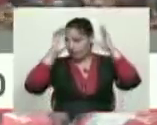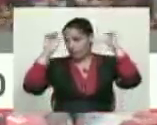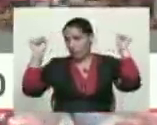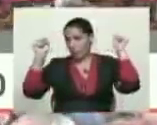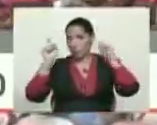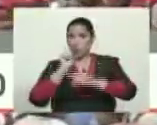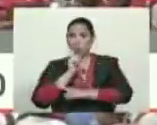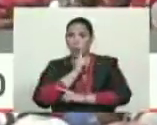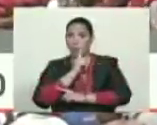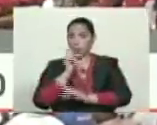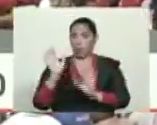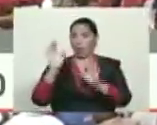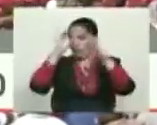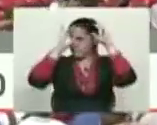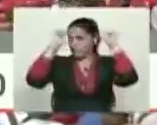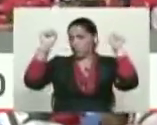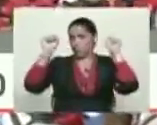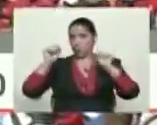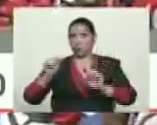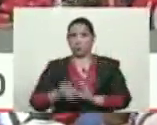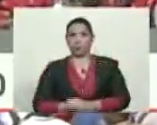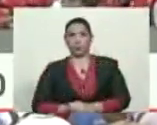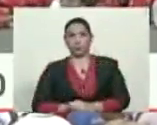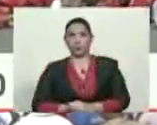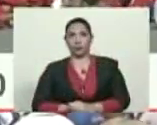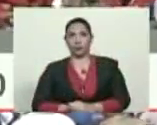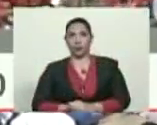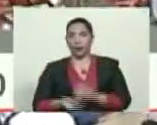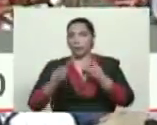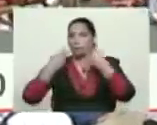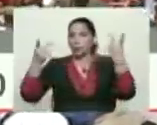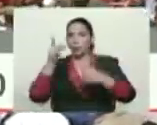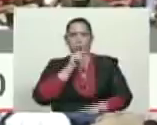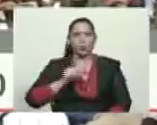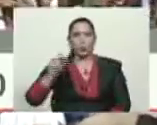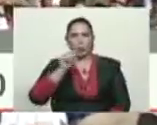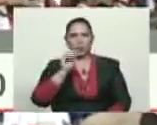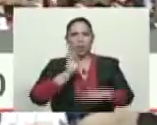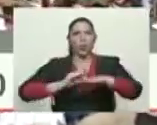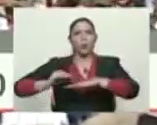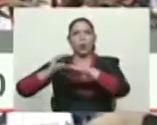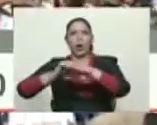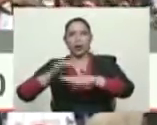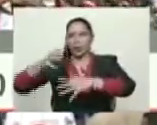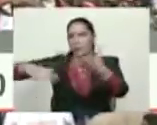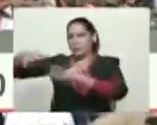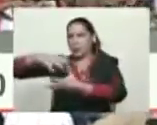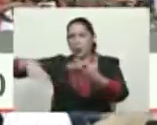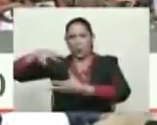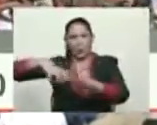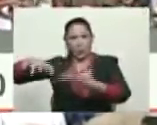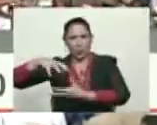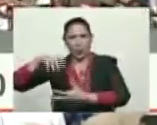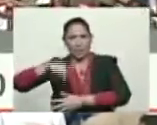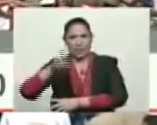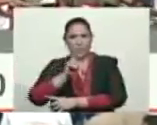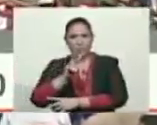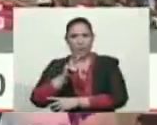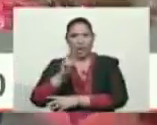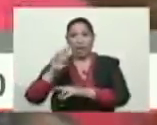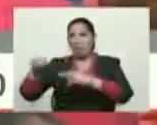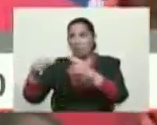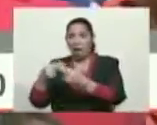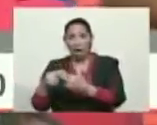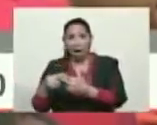llamar emperador, mandó un Twitter convocando a las protestas en Venezuela, porque nadie les para bola. No